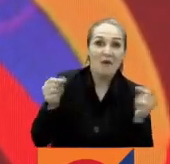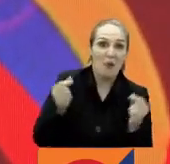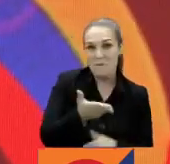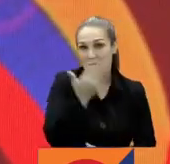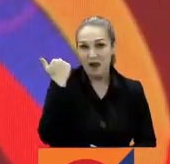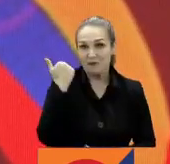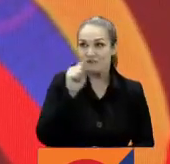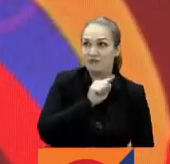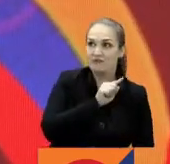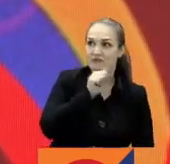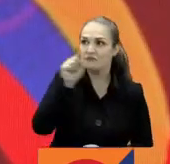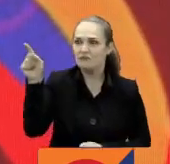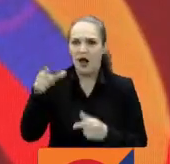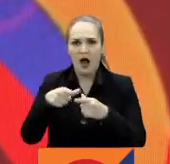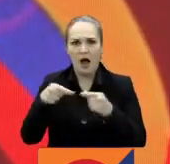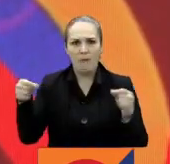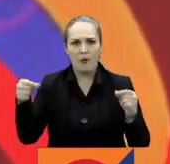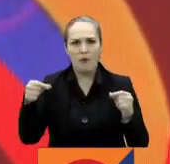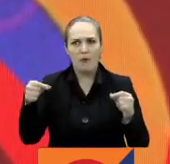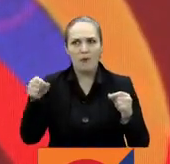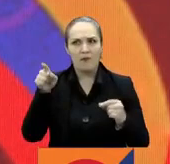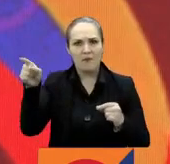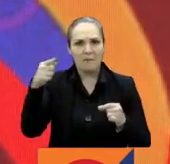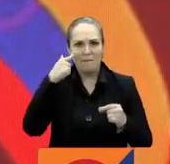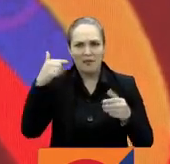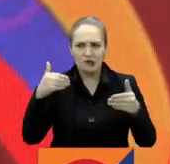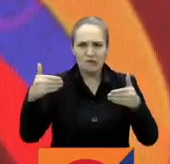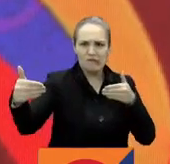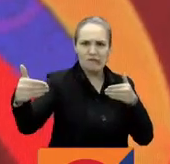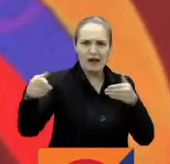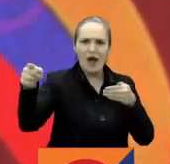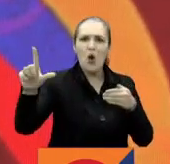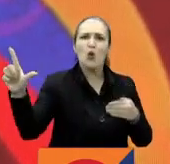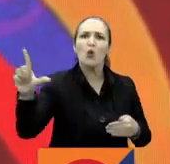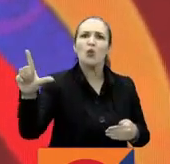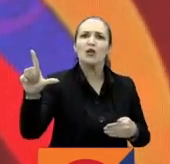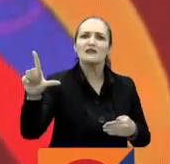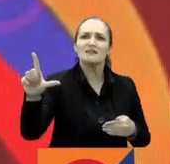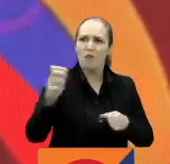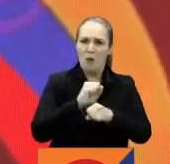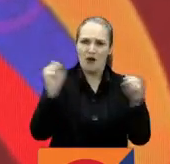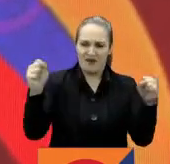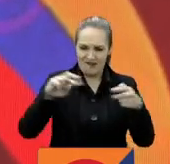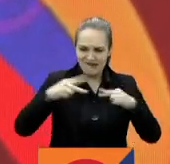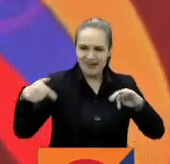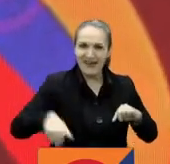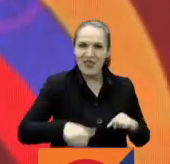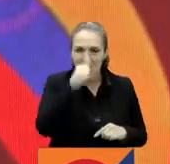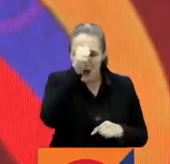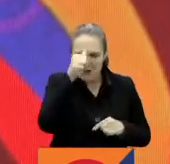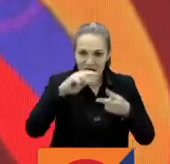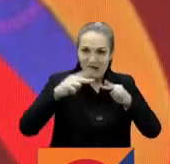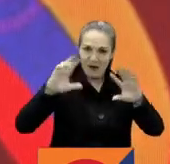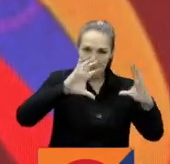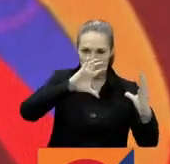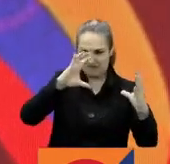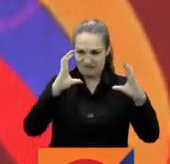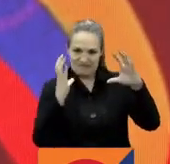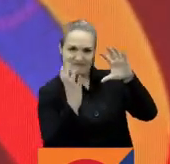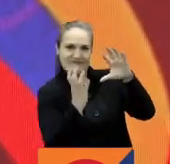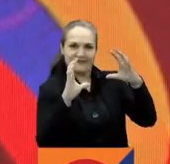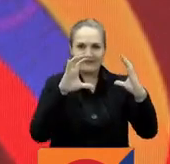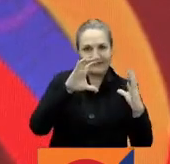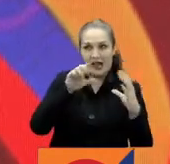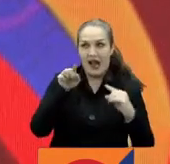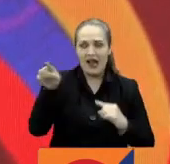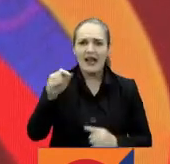en el futuro, se podría decir, porque allá ya es día lunes. Y por supuesto, Carlos Julio Guzmán nos trae toda la información y los detalles de Luis Javier Mosquera y lo que se viene,